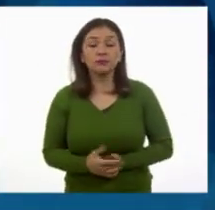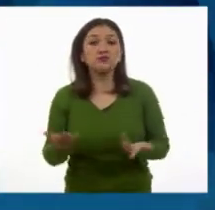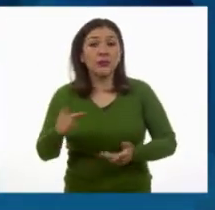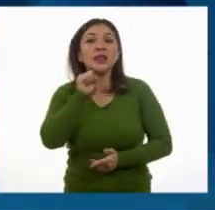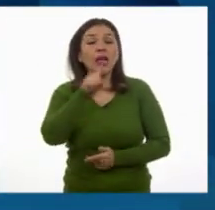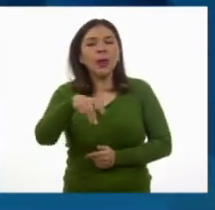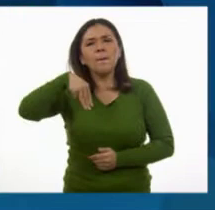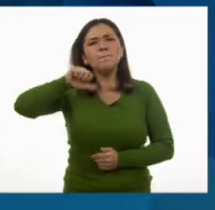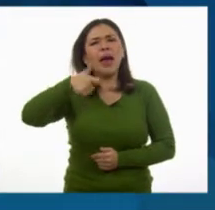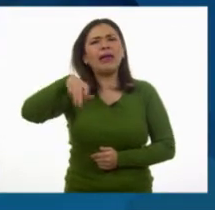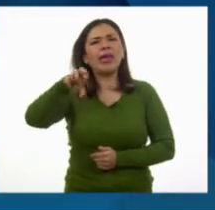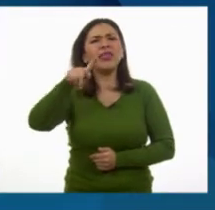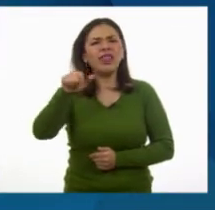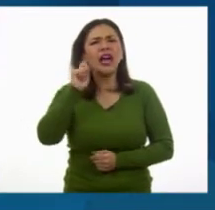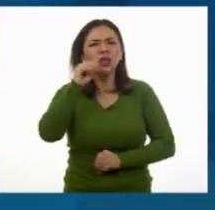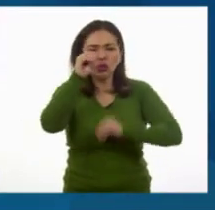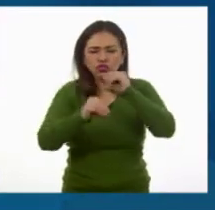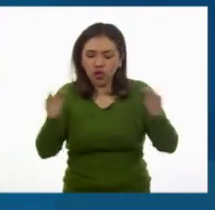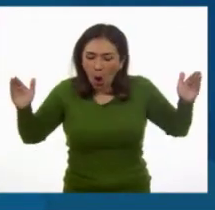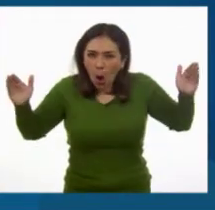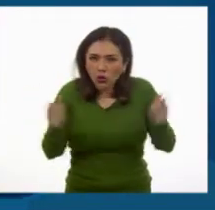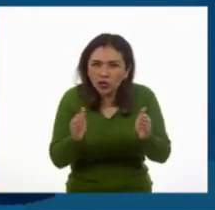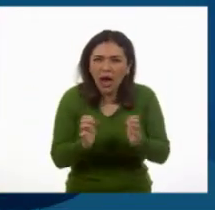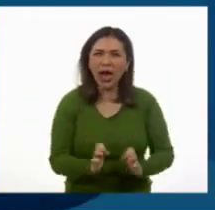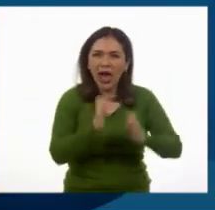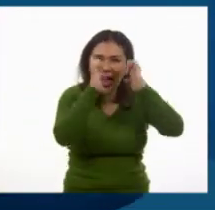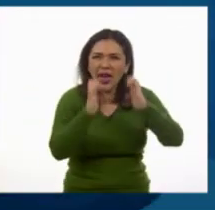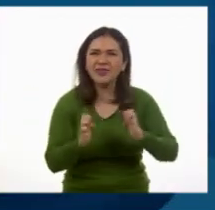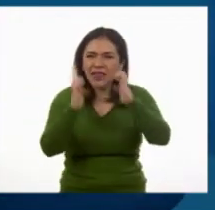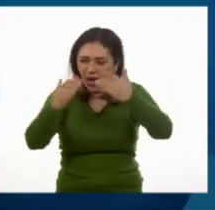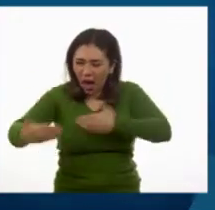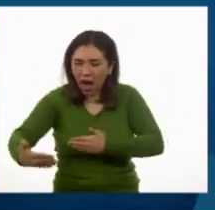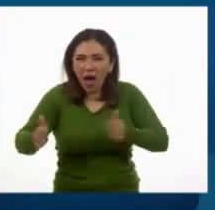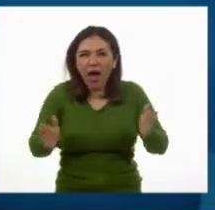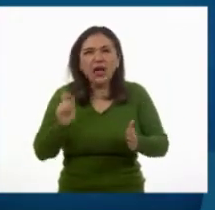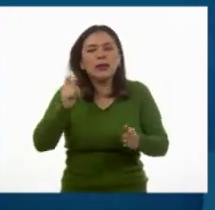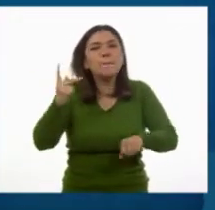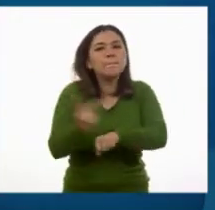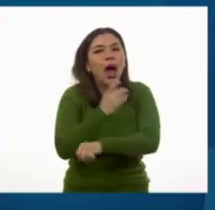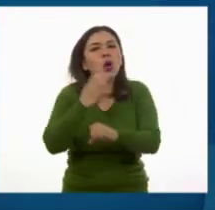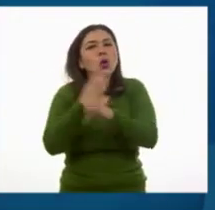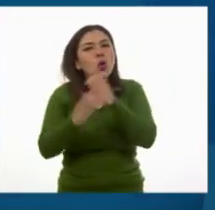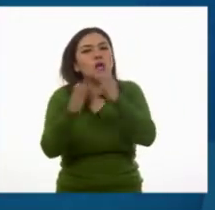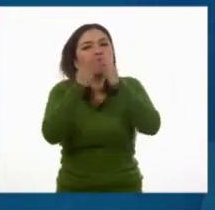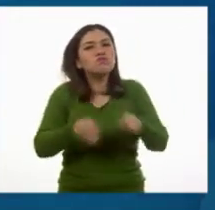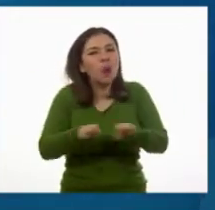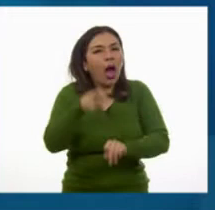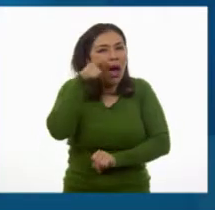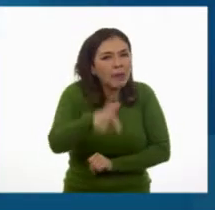También maquetas, reconstrucciones a escala de edificios en los que ocurrieron episodios importantes.